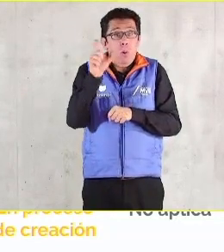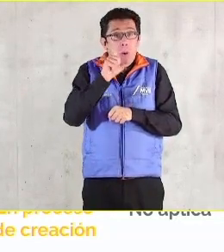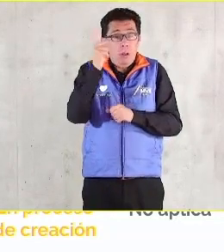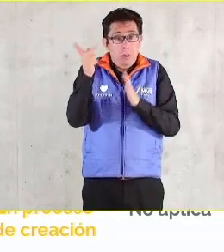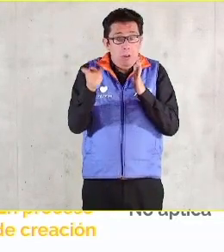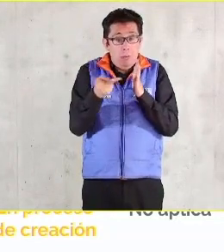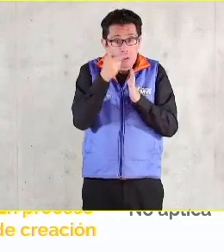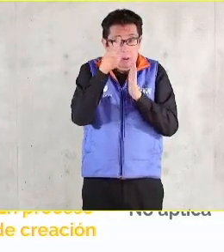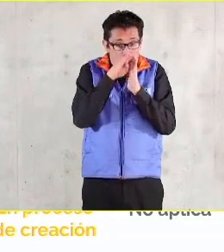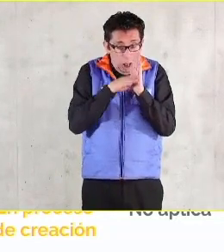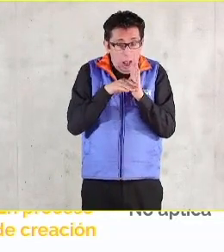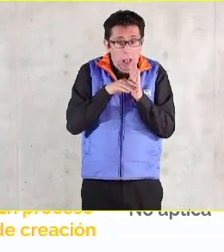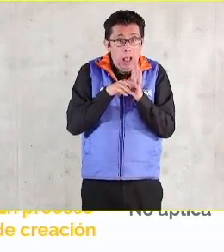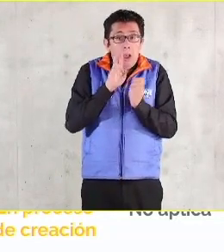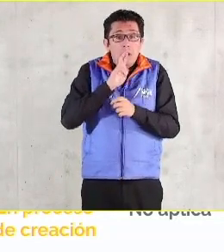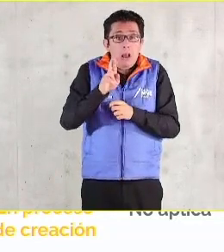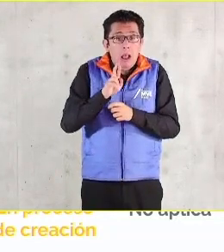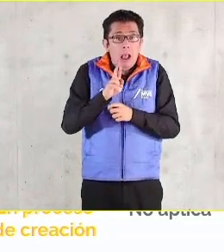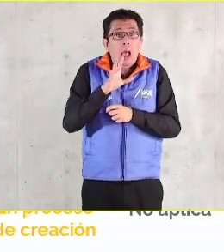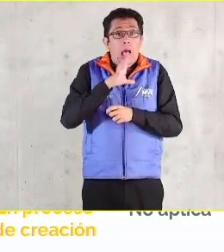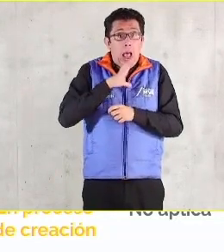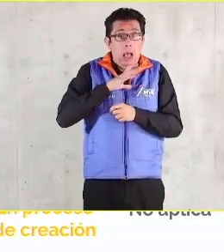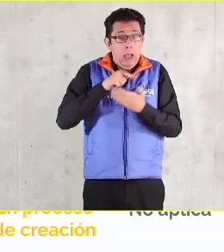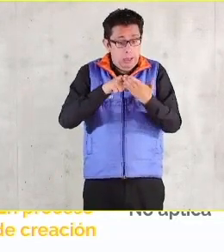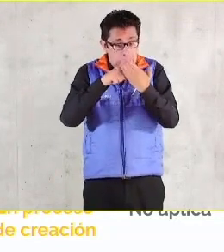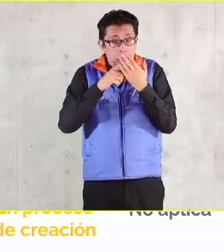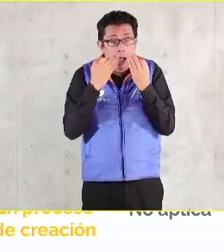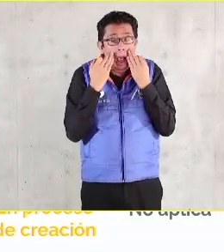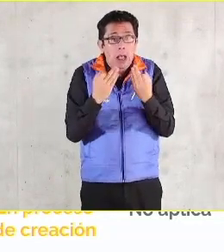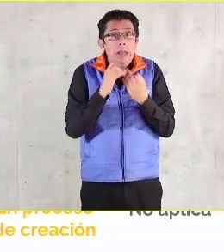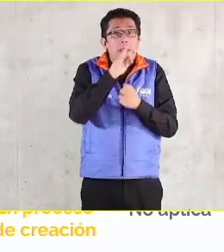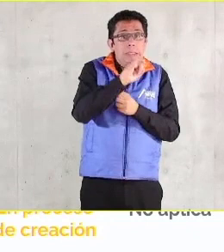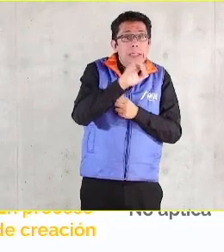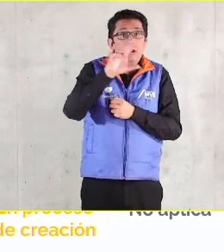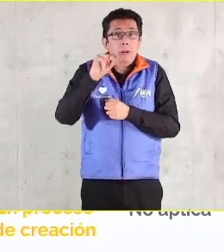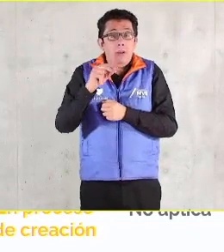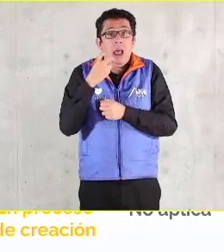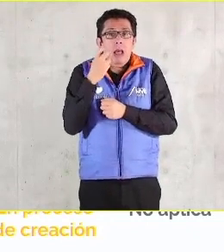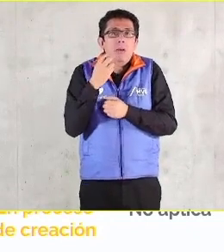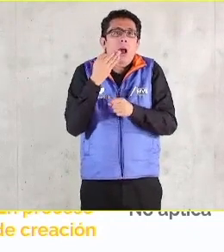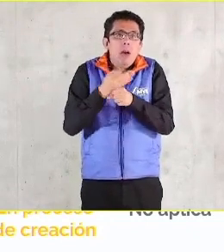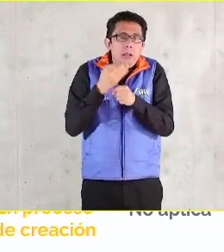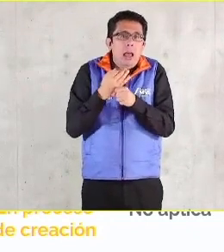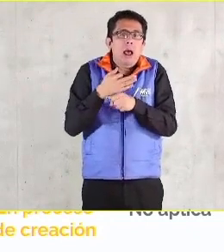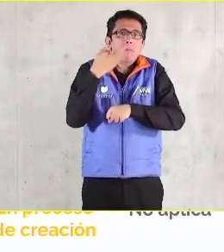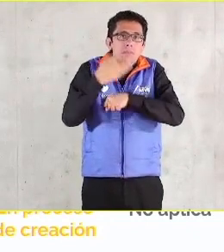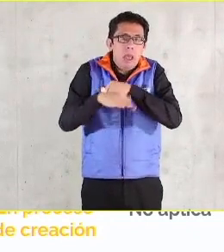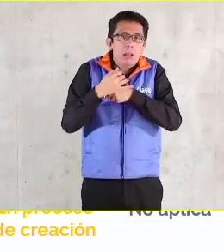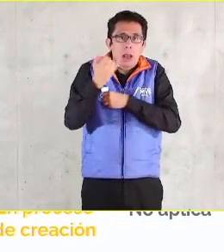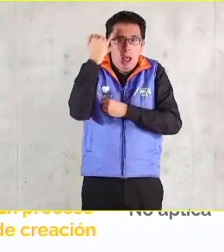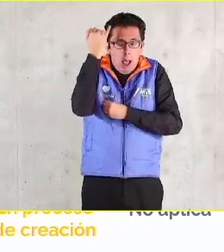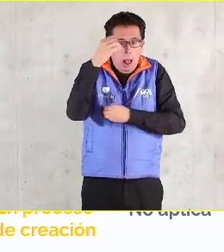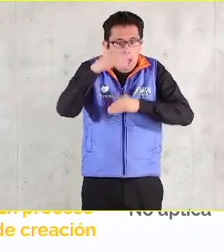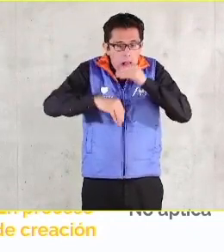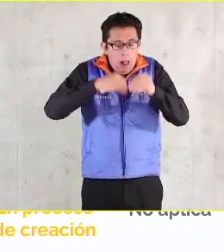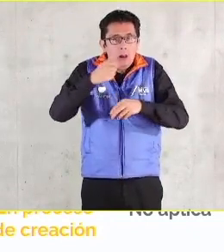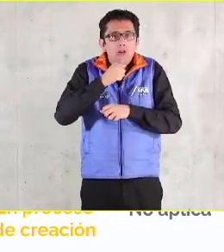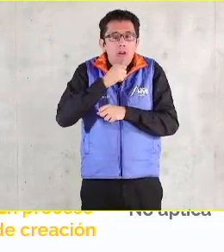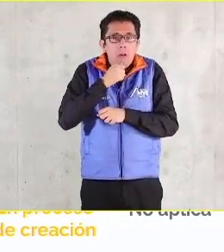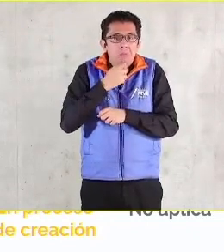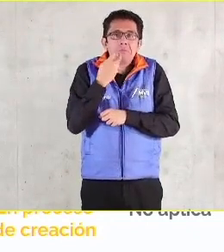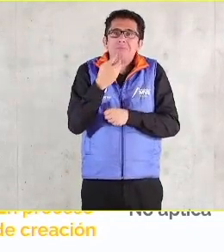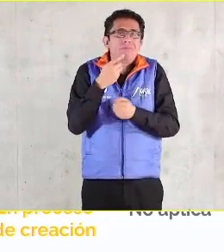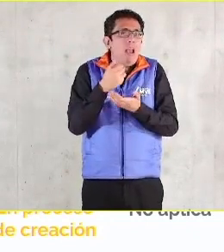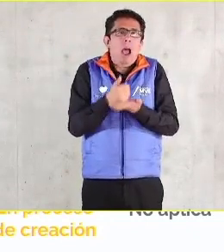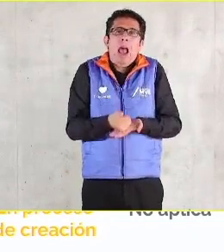con una evidencia? ¿No se cuenta con una evidencia? ¿Estamos en proceso de creación o no aplica para esa empresa? Ese tipo de evaluación no nos ayudaba